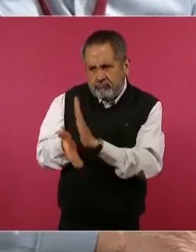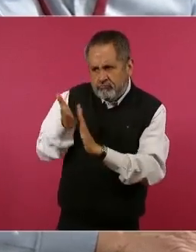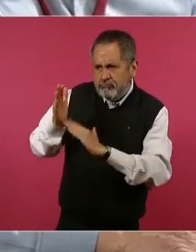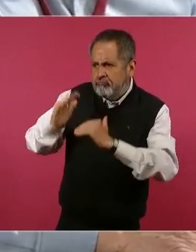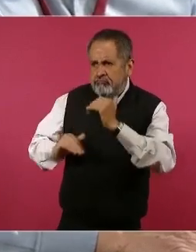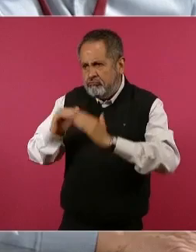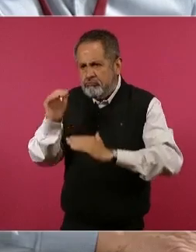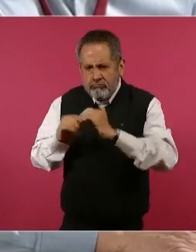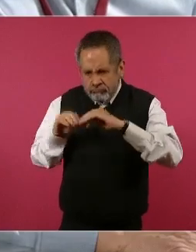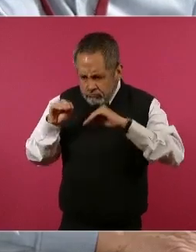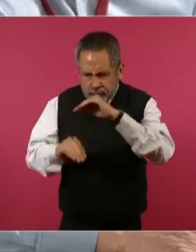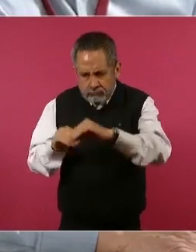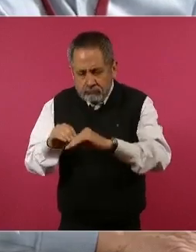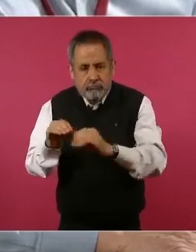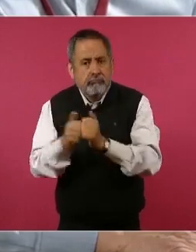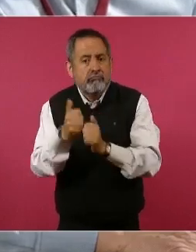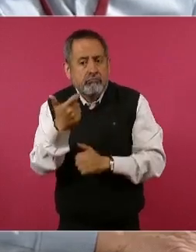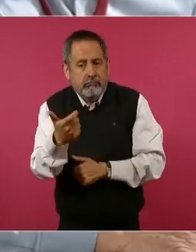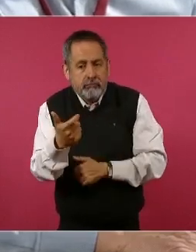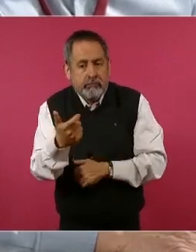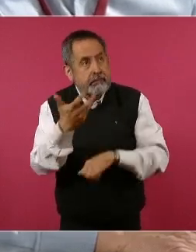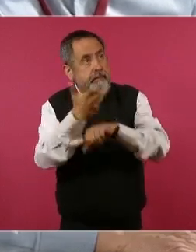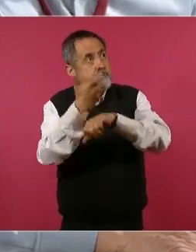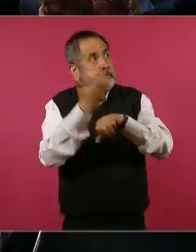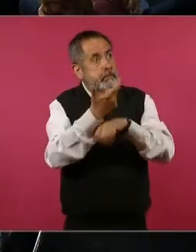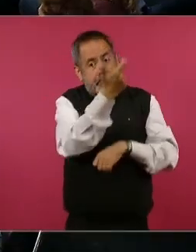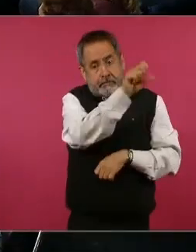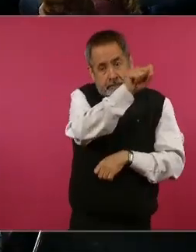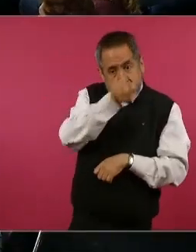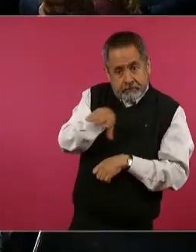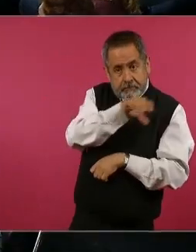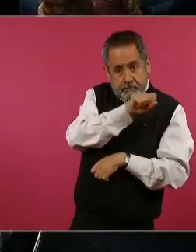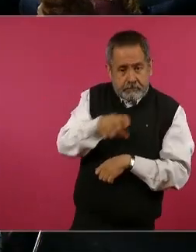y con dinero de lo que mandan de Estados Unidos.